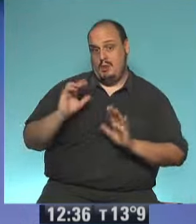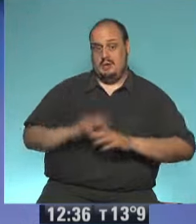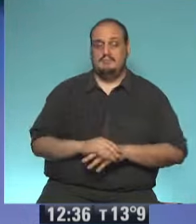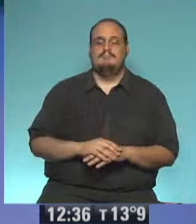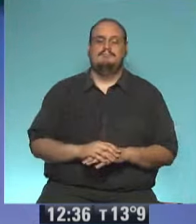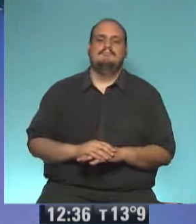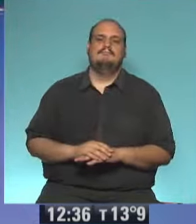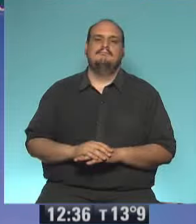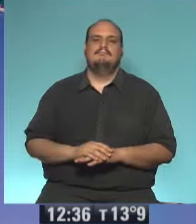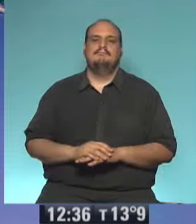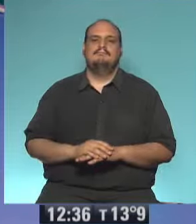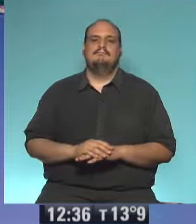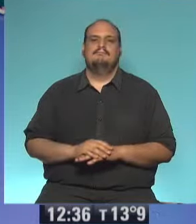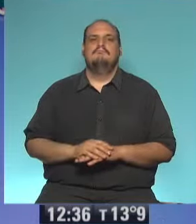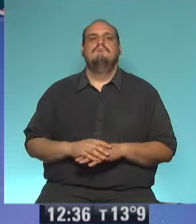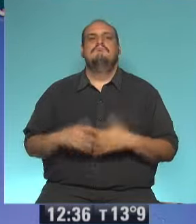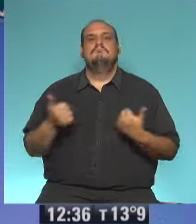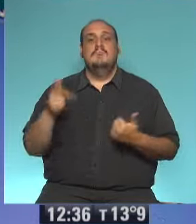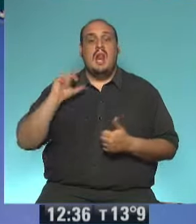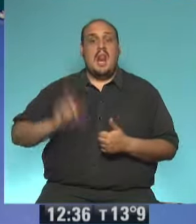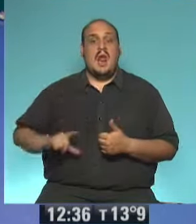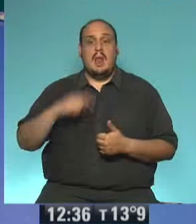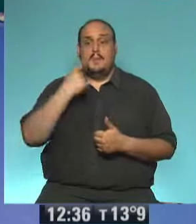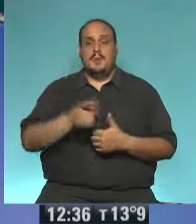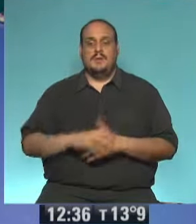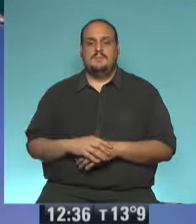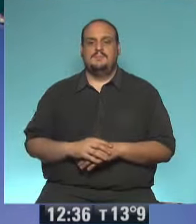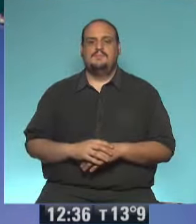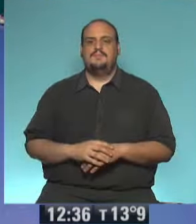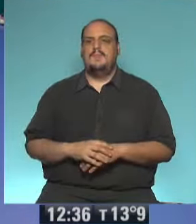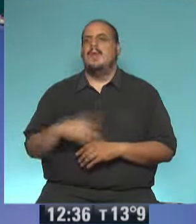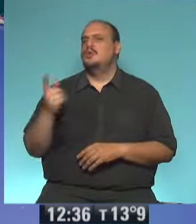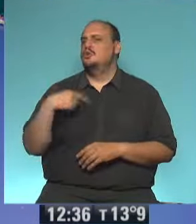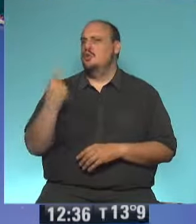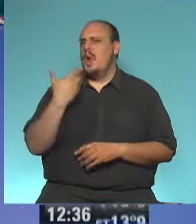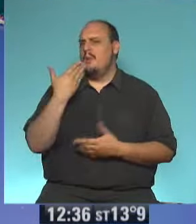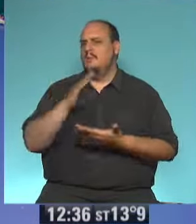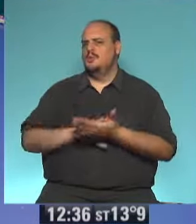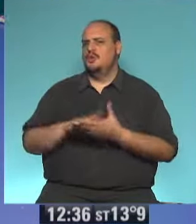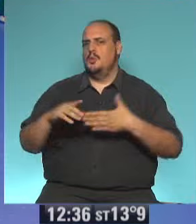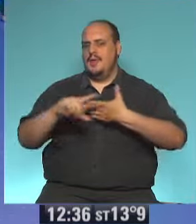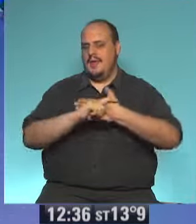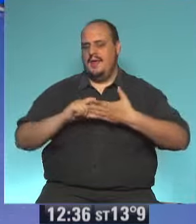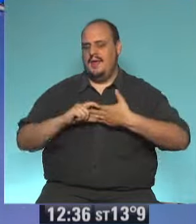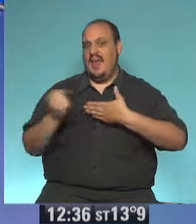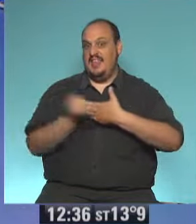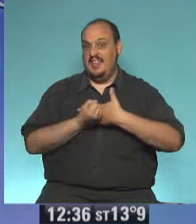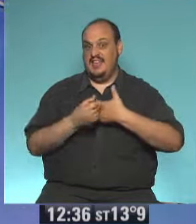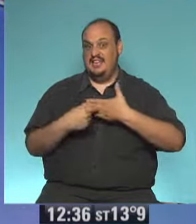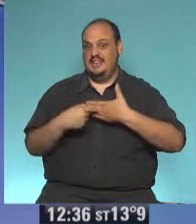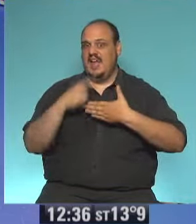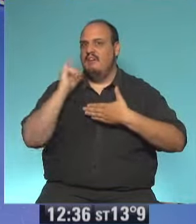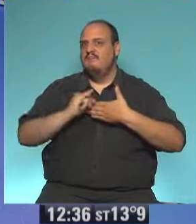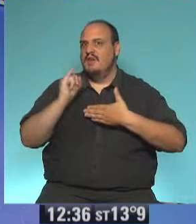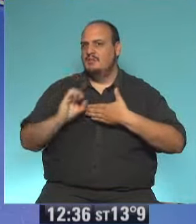comprar. Lara, ¿le querías hacer una pregunta? O sea, que sería, nosotros estuvimos hablando de esto de las etiquetas que nos dan la información precisa de qué es lo que